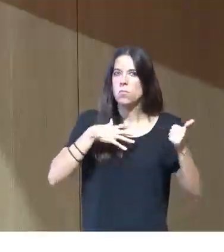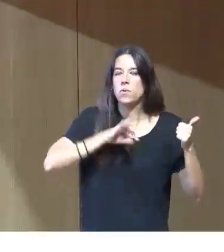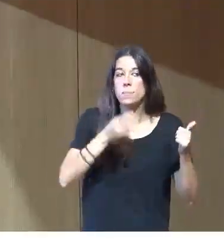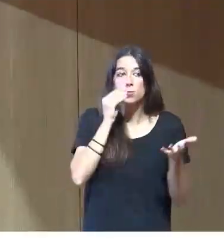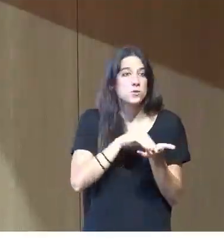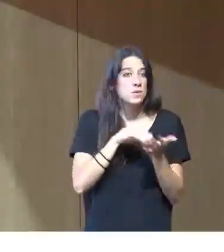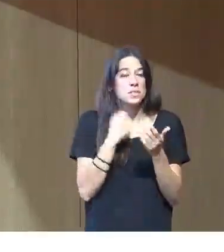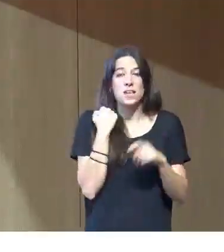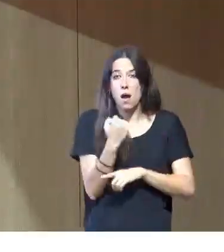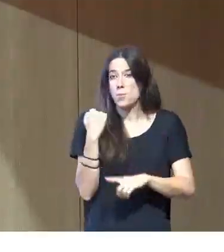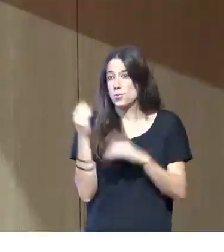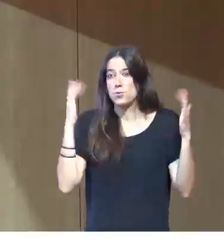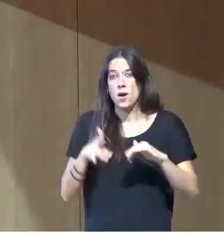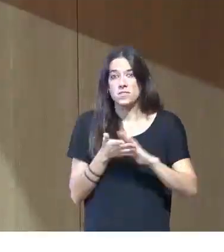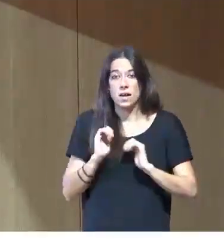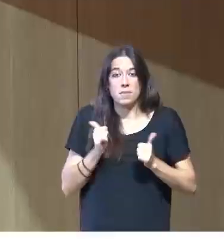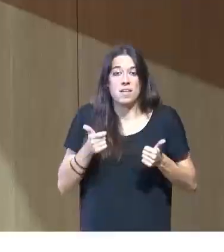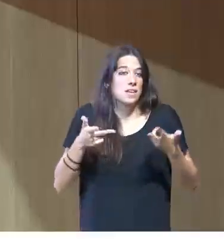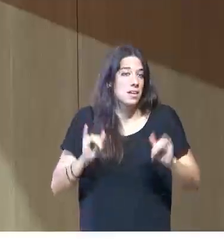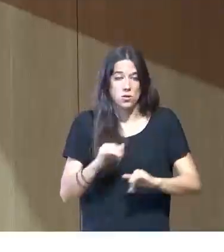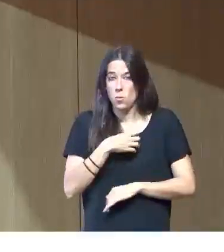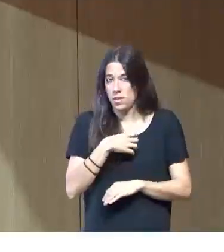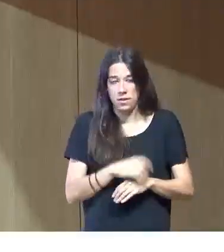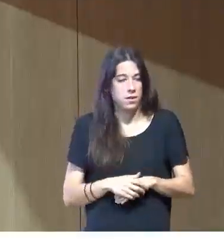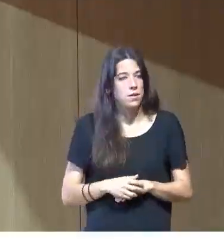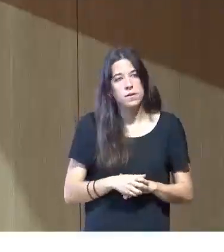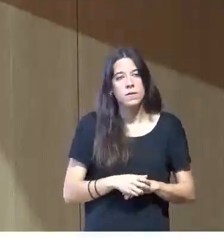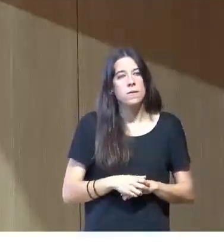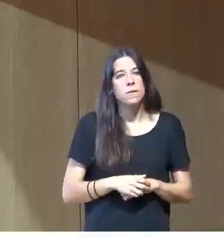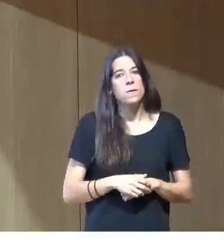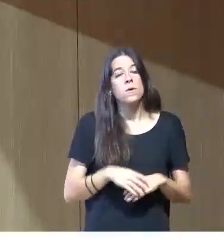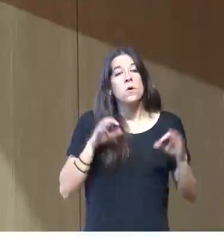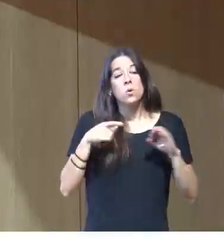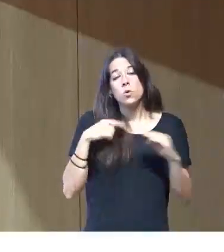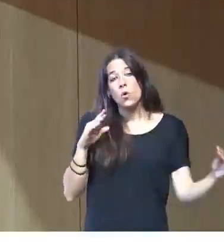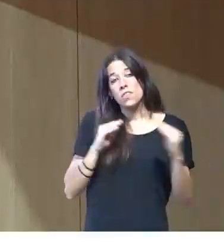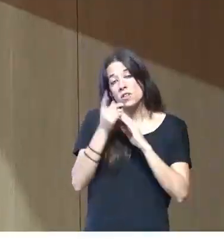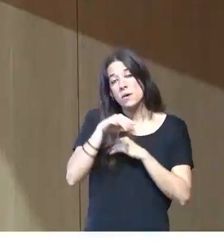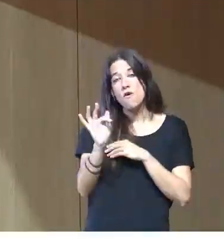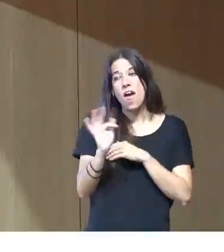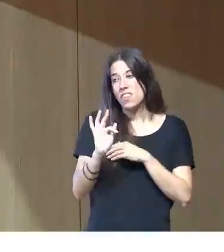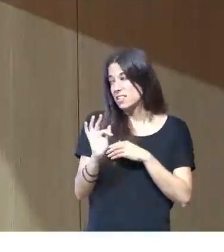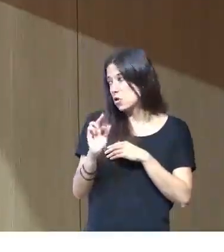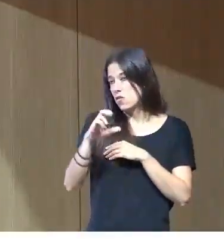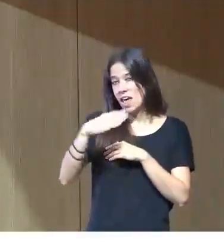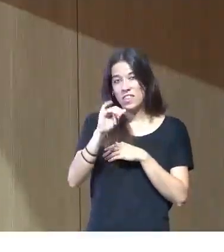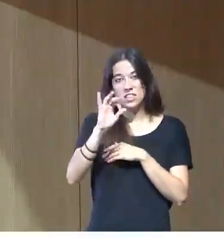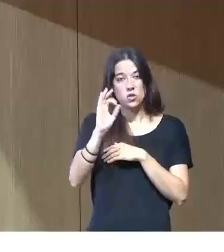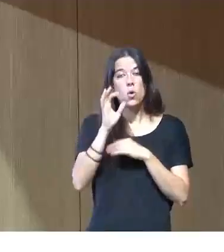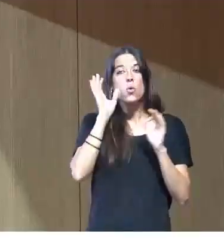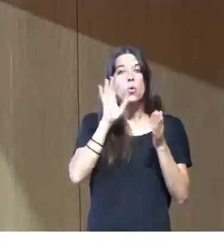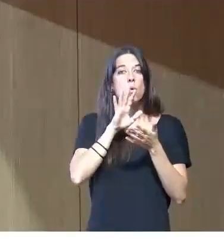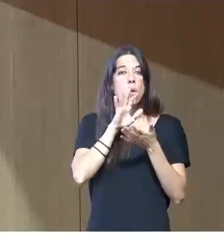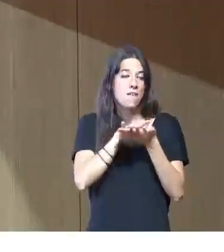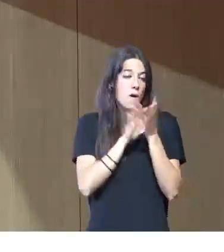esos apoyos no es posible iniciarlos y que ahí coincido con con Francisco cuando planteabas no los temas de accesibilidad